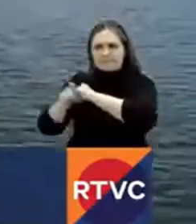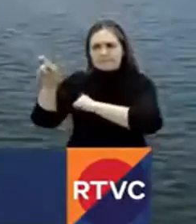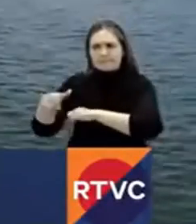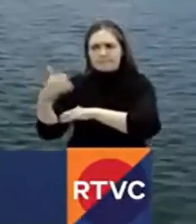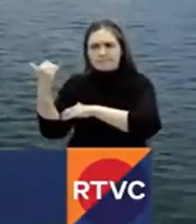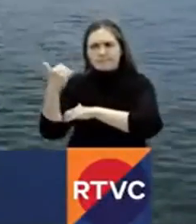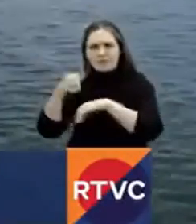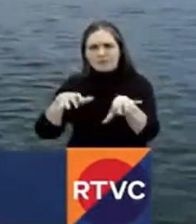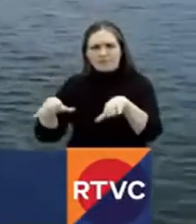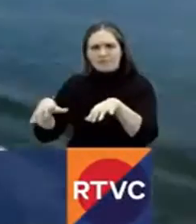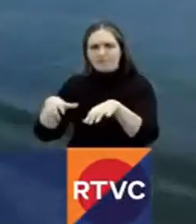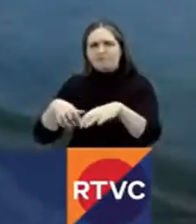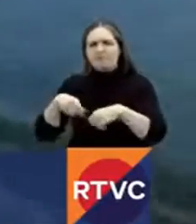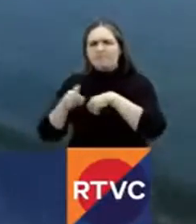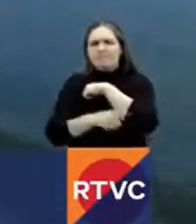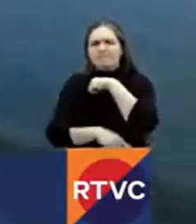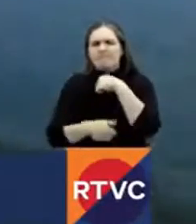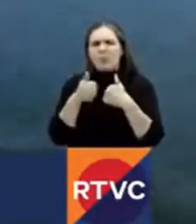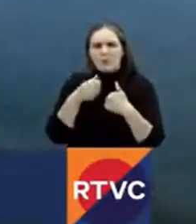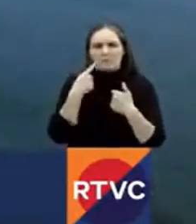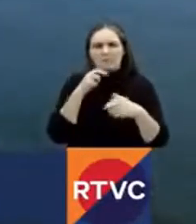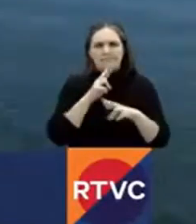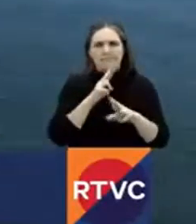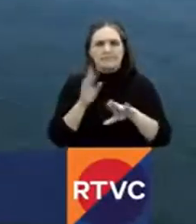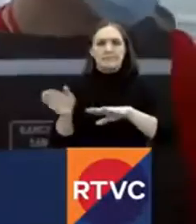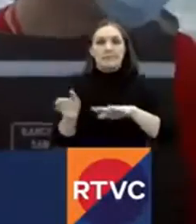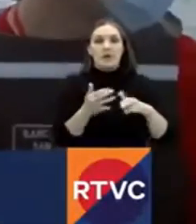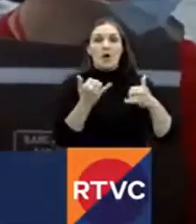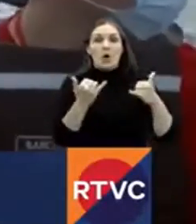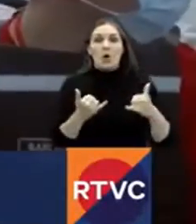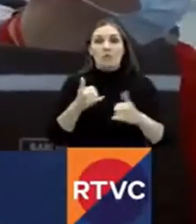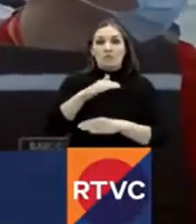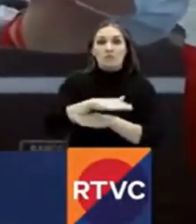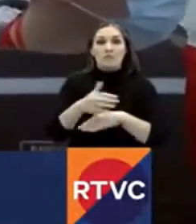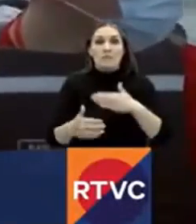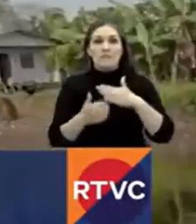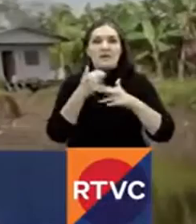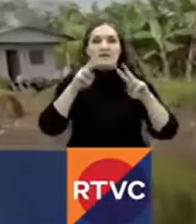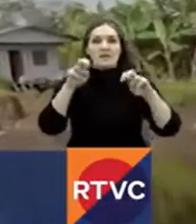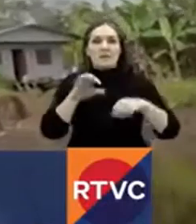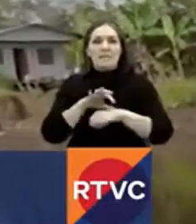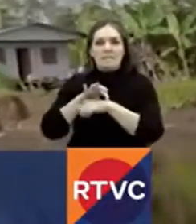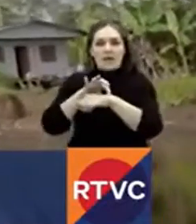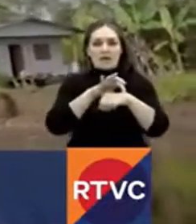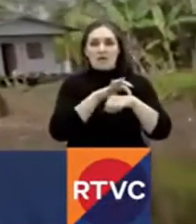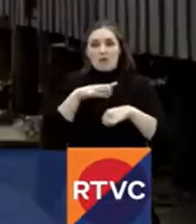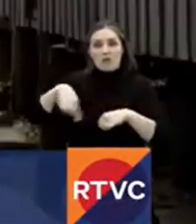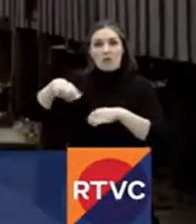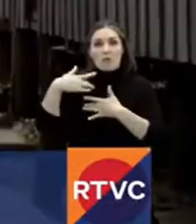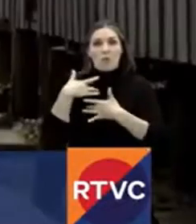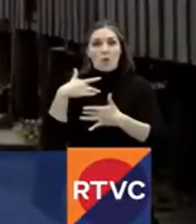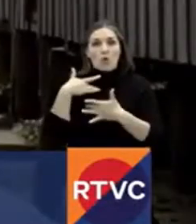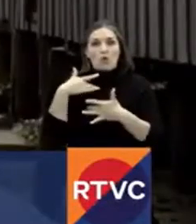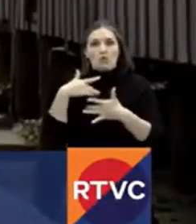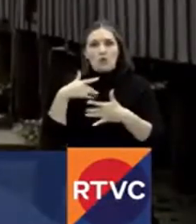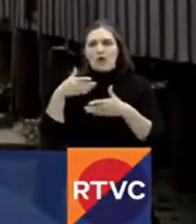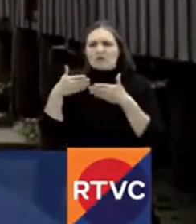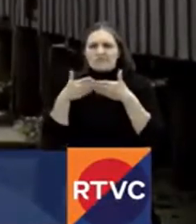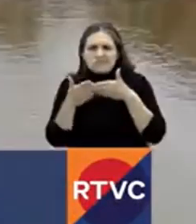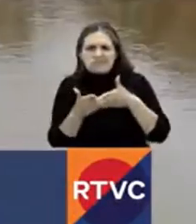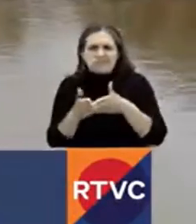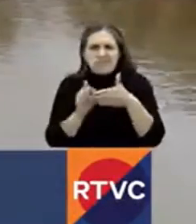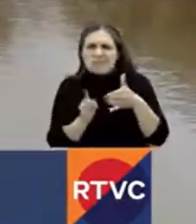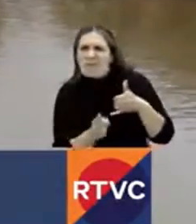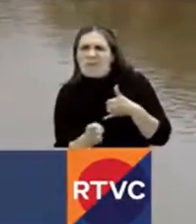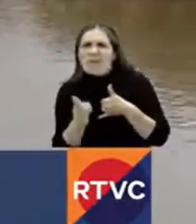Millonarios. Desde hoy, por Señal Colombia, Patrulla Médica, una serie documental sobre médicos voluntarios en los lugares de más difícil